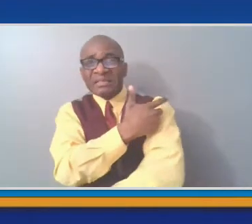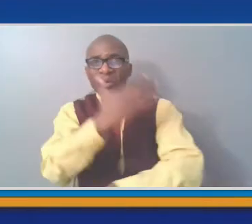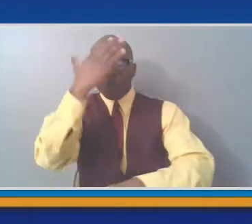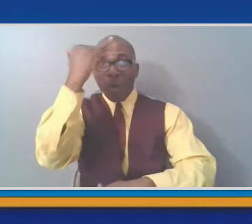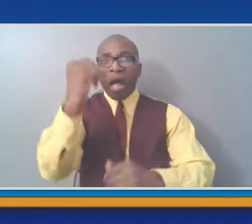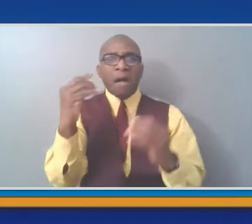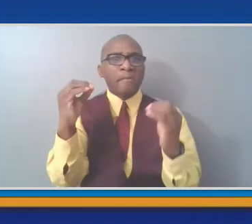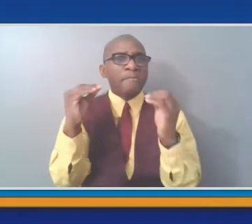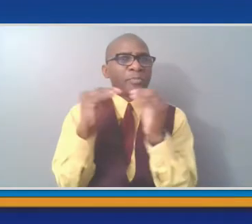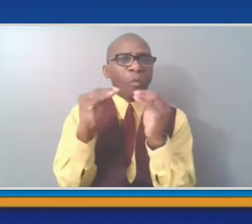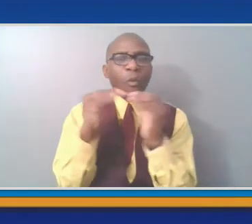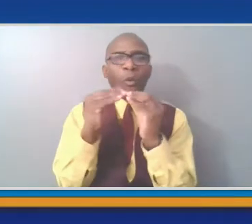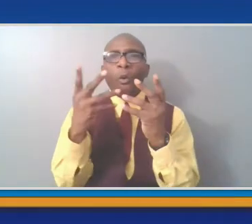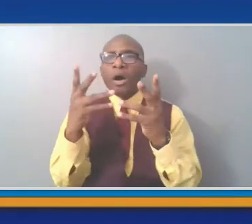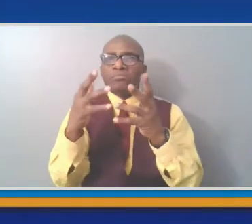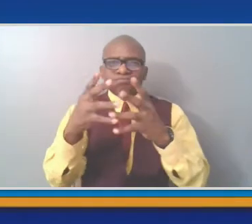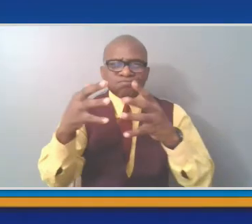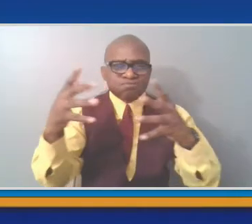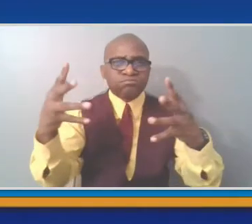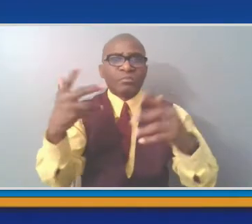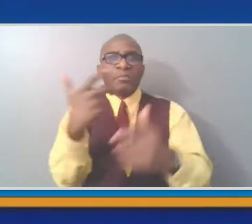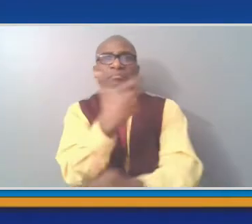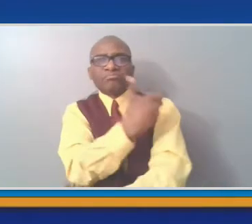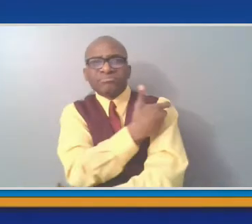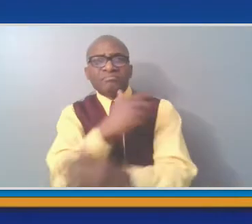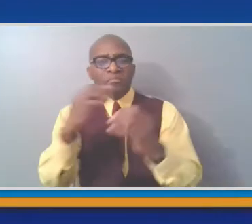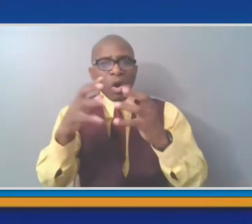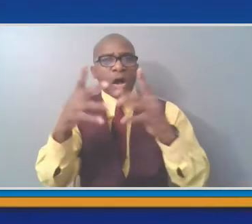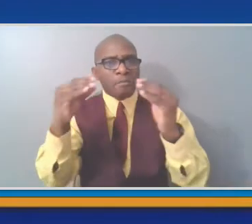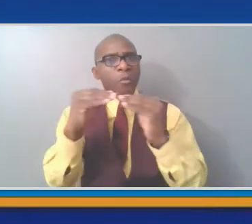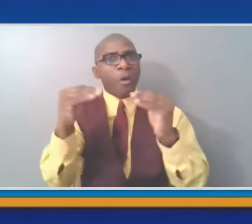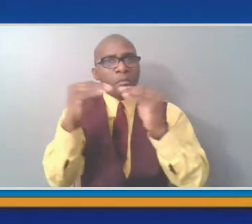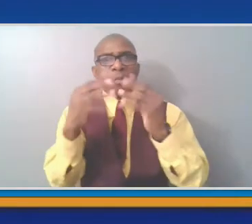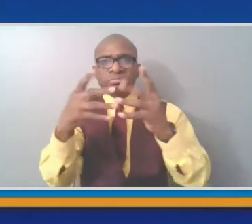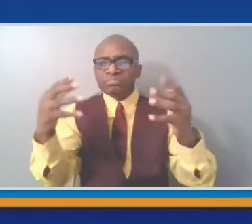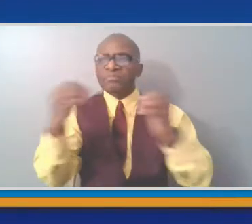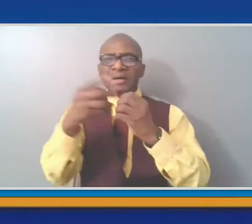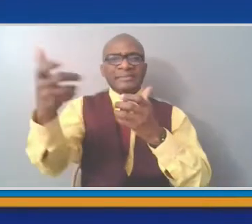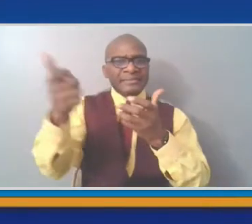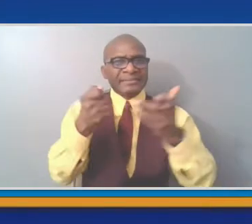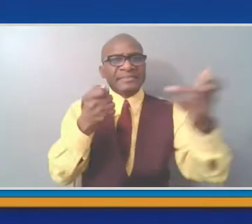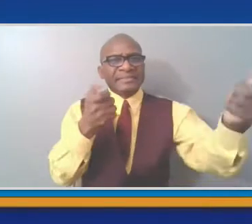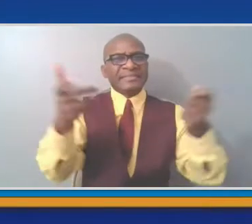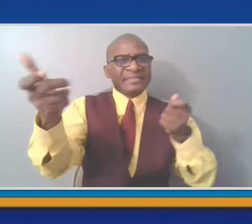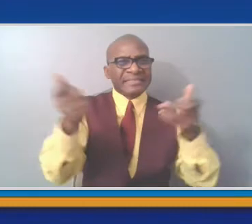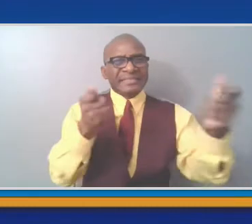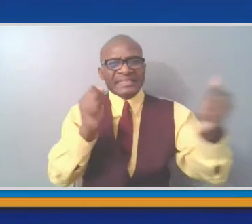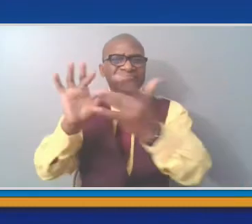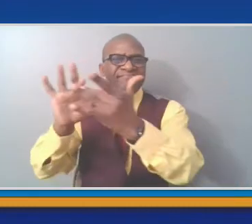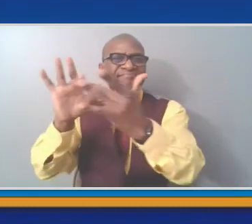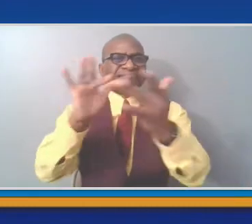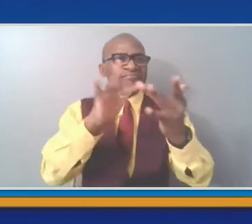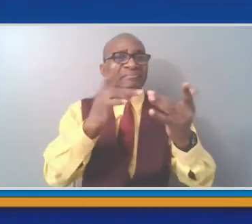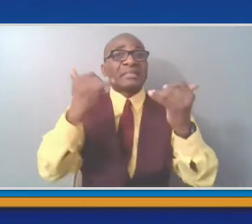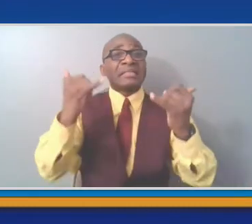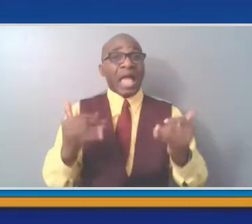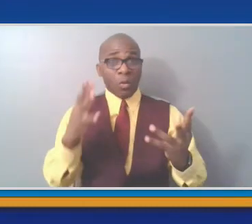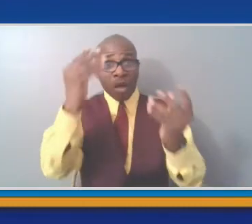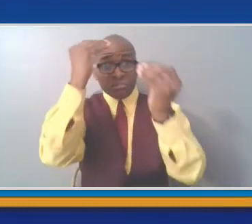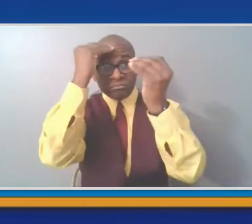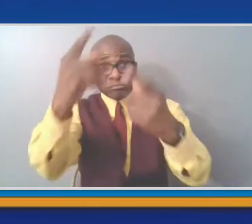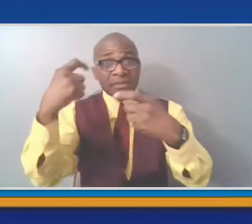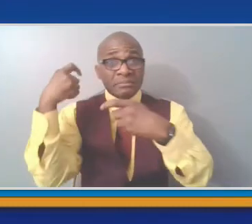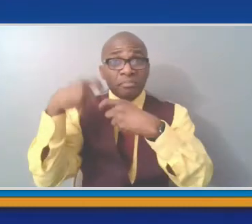brothers and sisters, I'd like to say something to you in Spanish. Por mucho tiempo hemos estado tomando las vacunas.